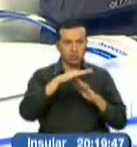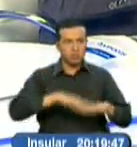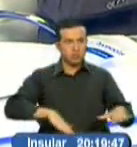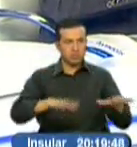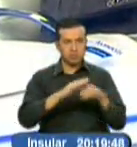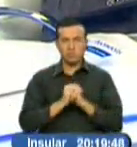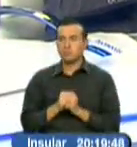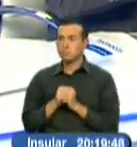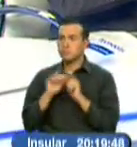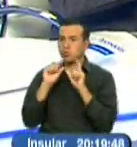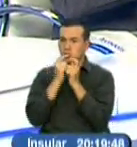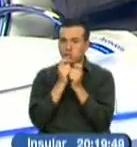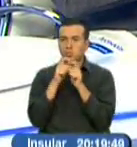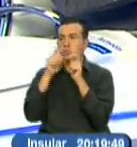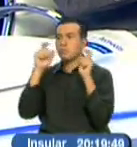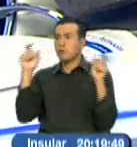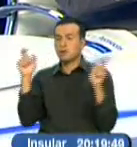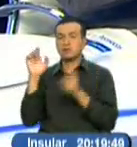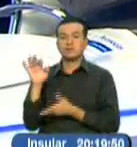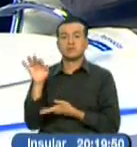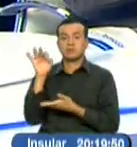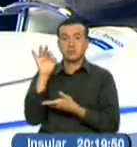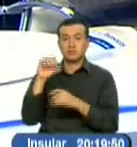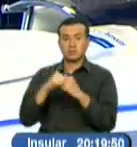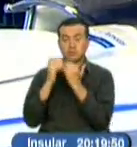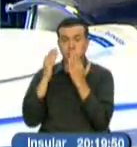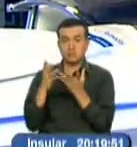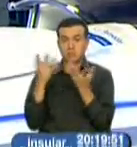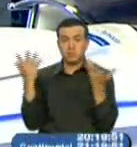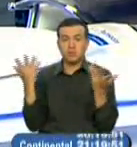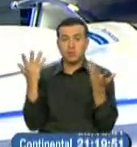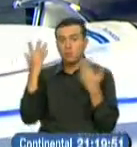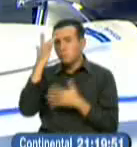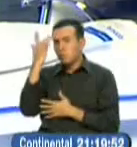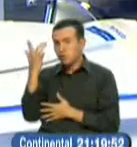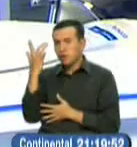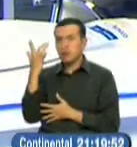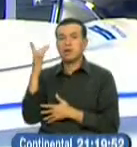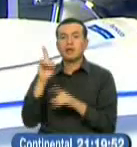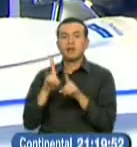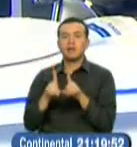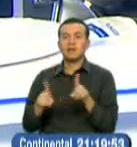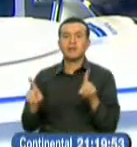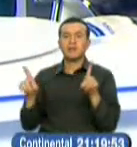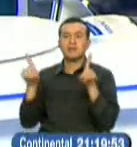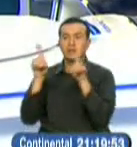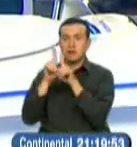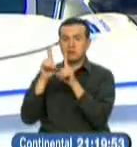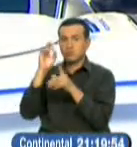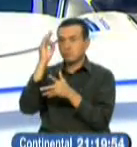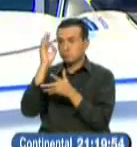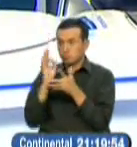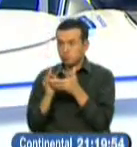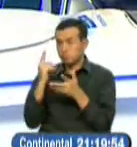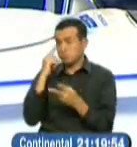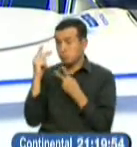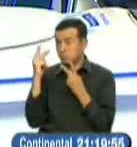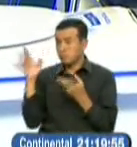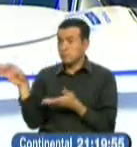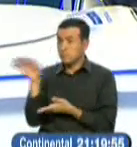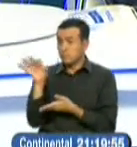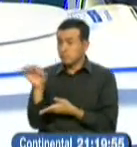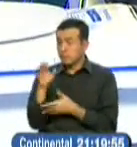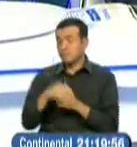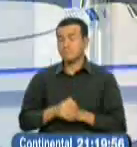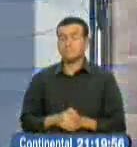Y esas minorías y mayorías estarán representadas en la Asamblea, porque hay justamente, según los métodos de adjudicación de escaños, esa posibilidad. Pero yo